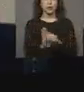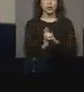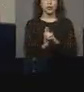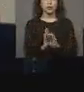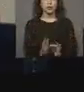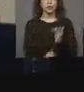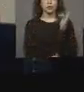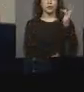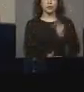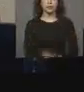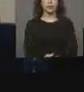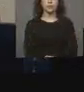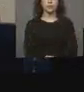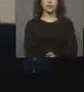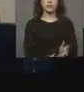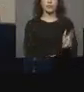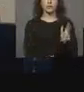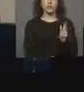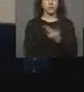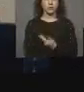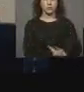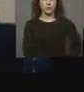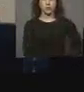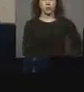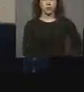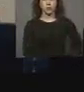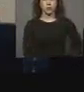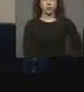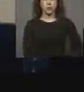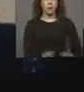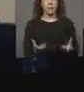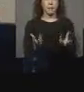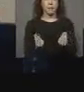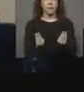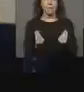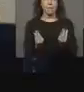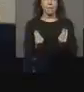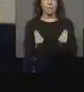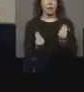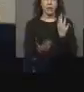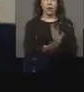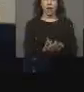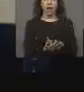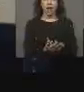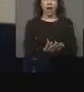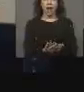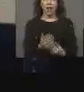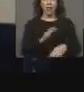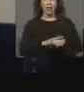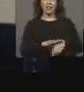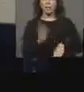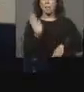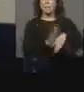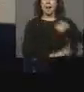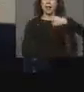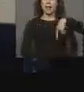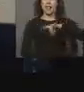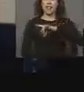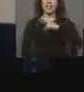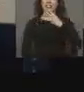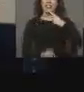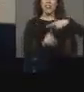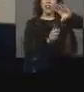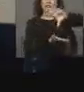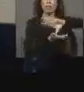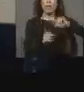vendrá. Señor presidente, los miedos que ha mostrado la derecha de que la mayoría de los chilenos en el exterior